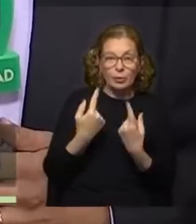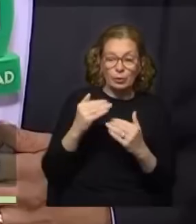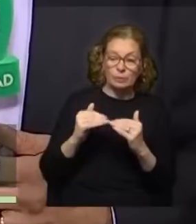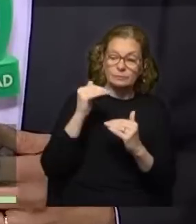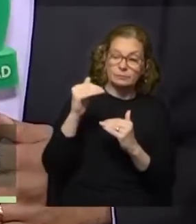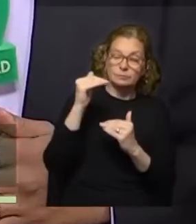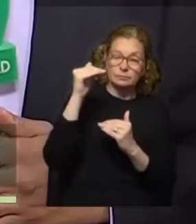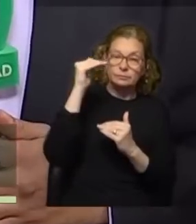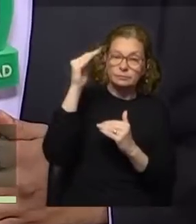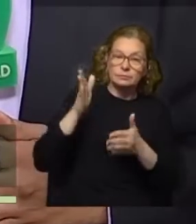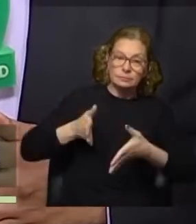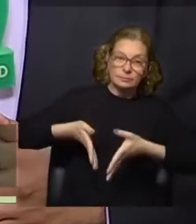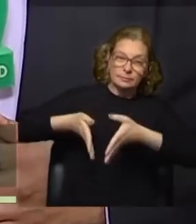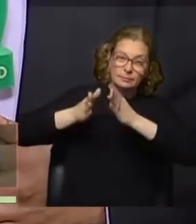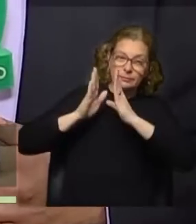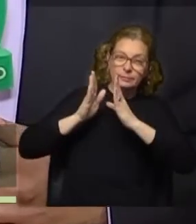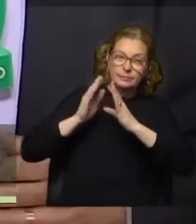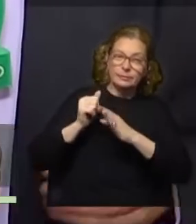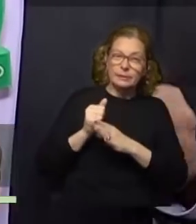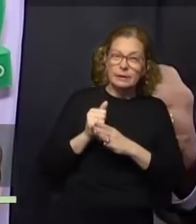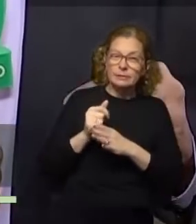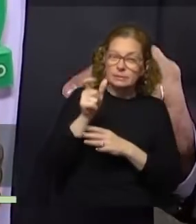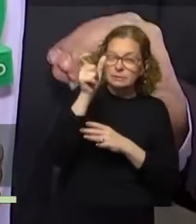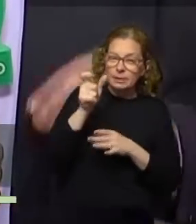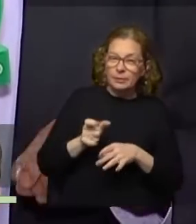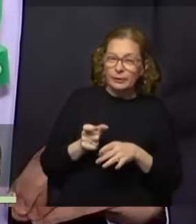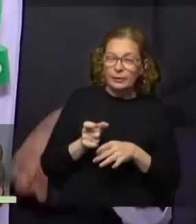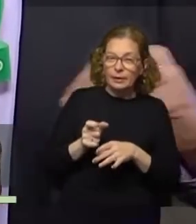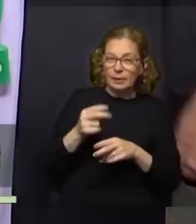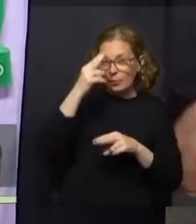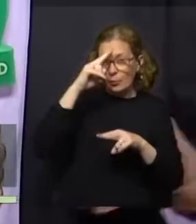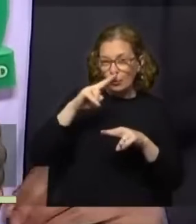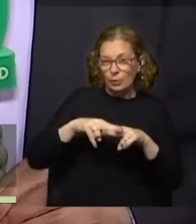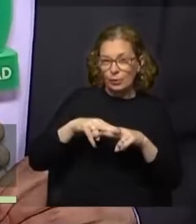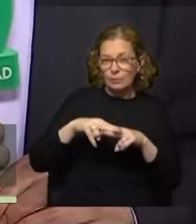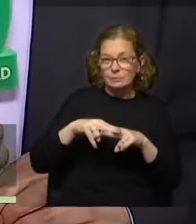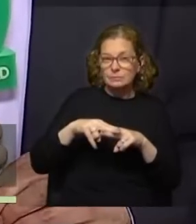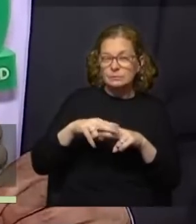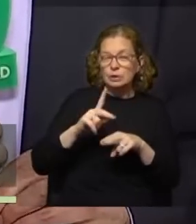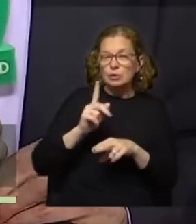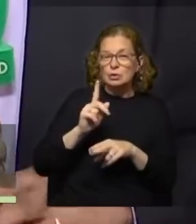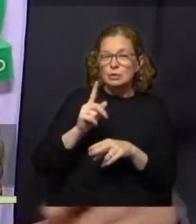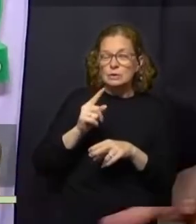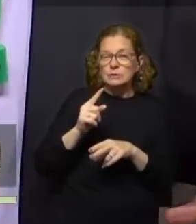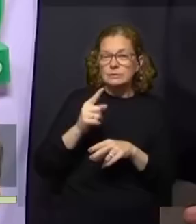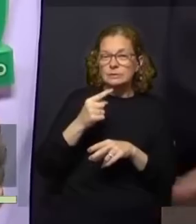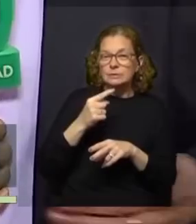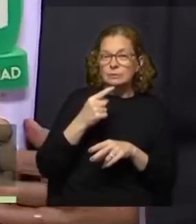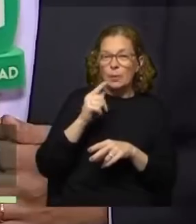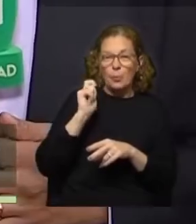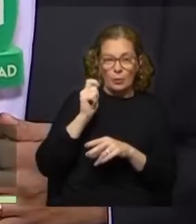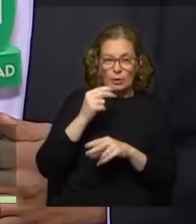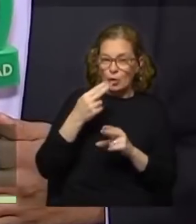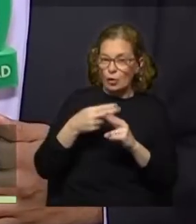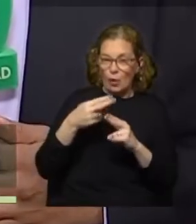del edificio de hecho la persona fallecida que aún no está establecida no Por lo menos no es pública